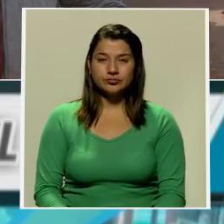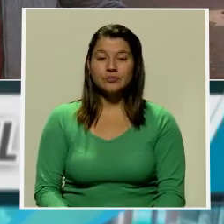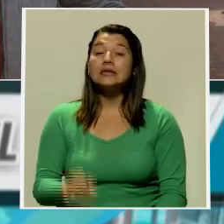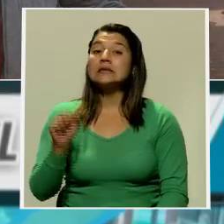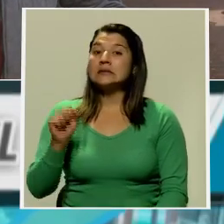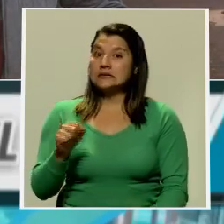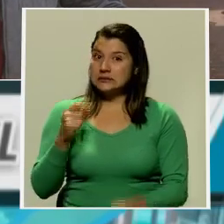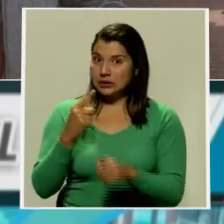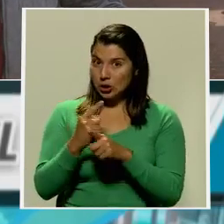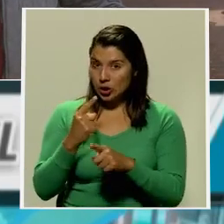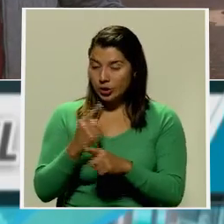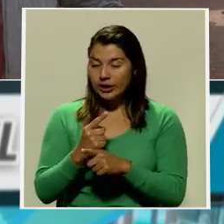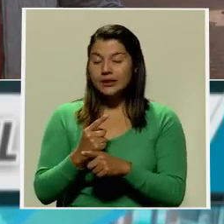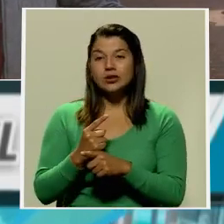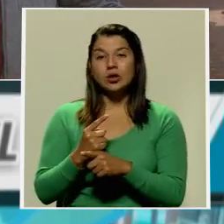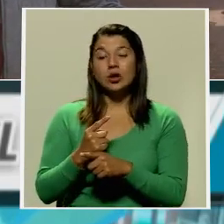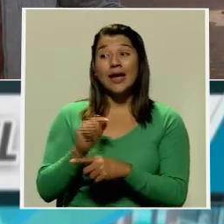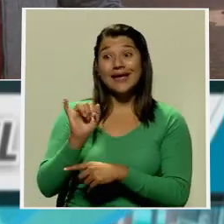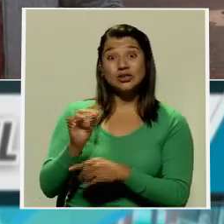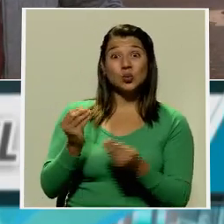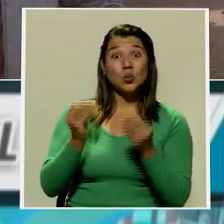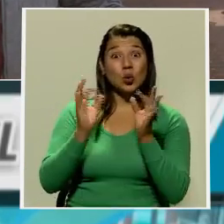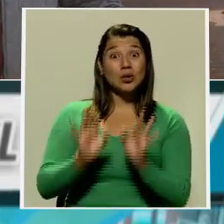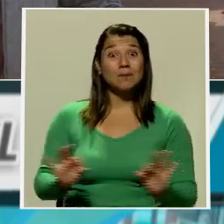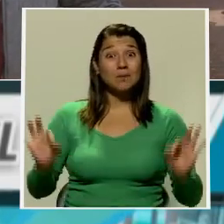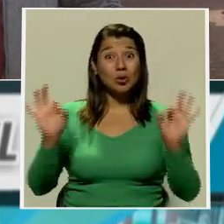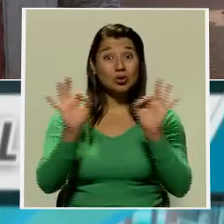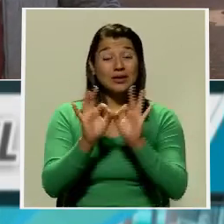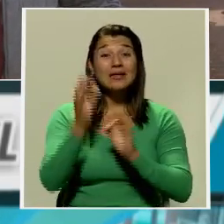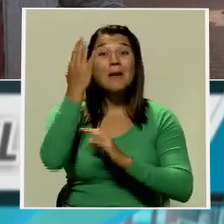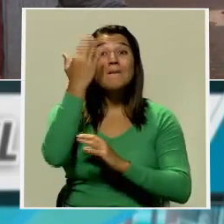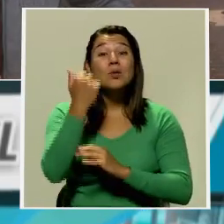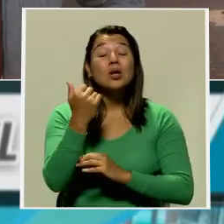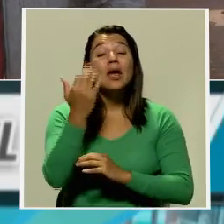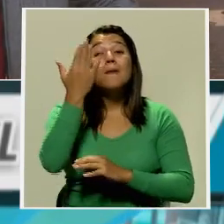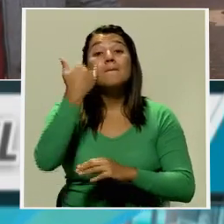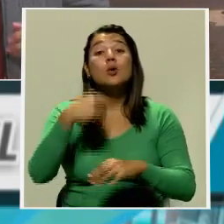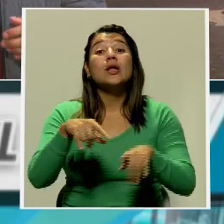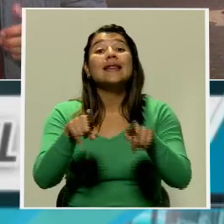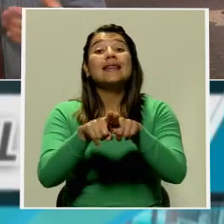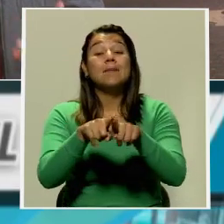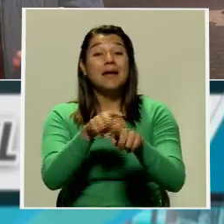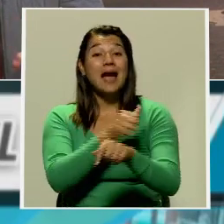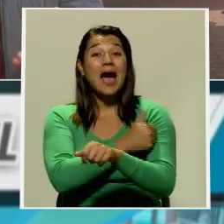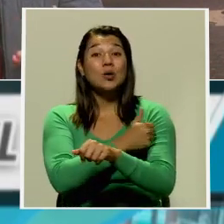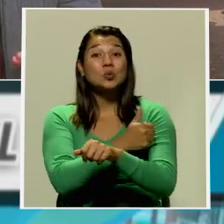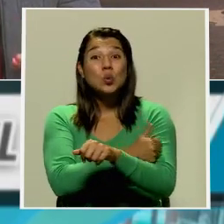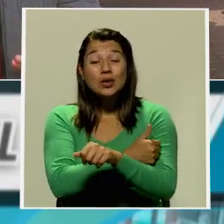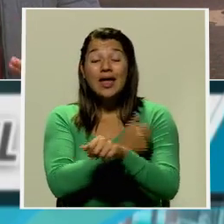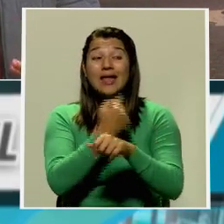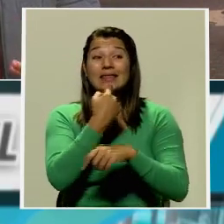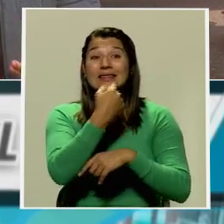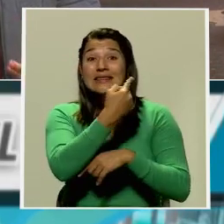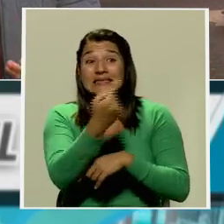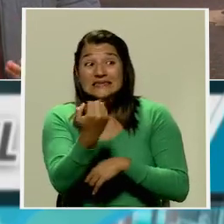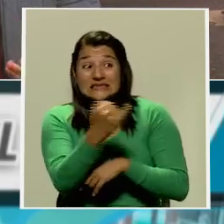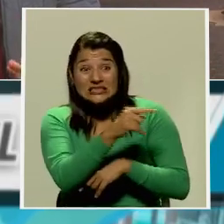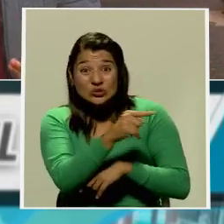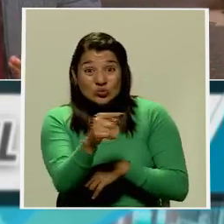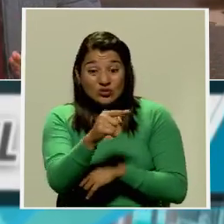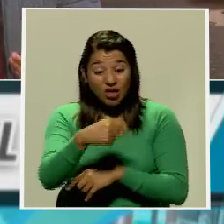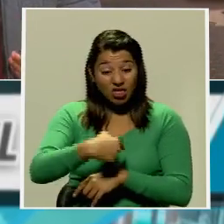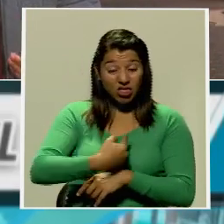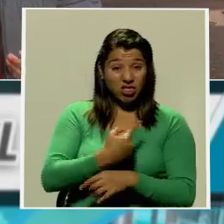Así es, don Ernesto, eso es importante porque también las autoridades hacen el llamado a esas personas que sufren de acoso